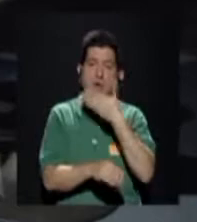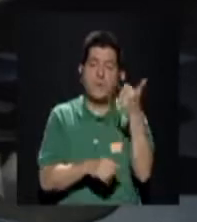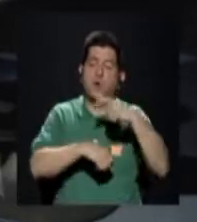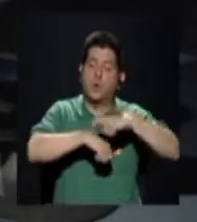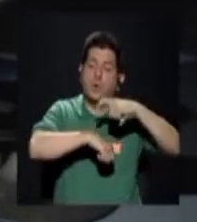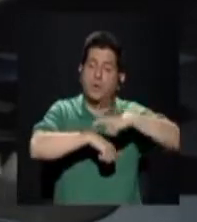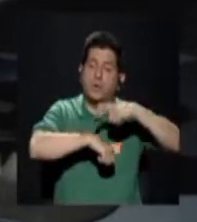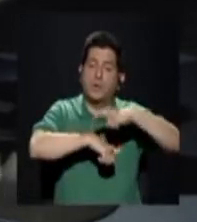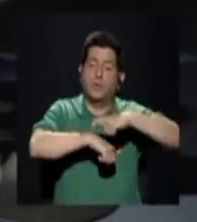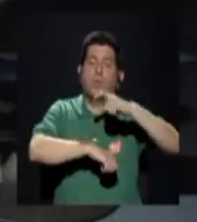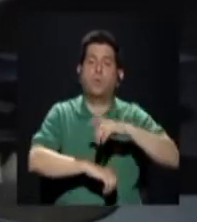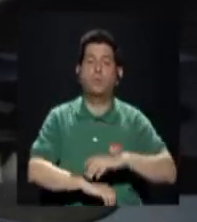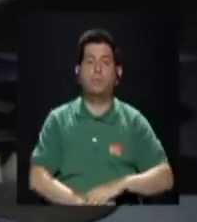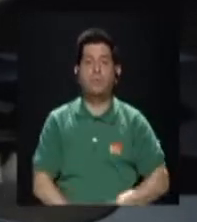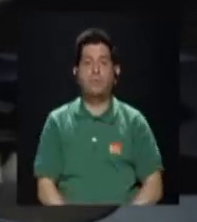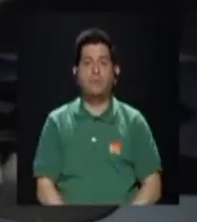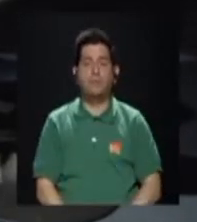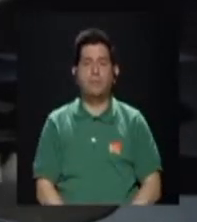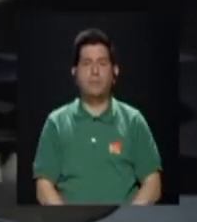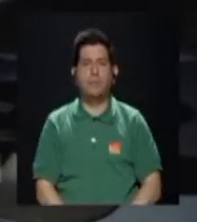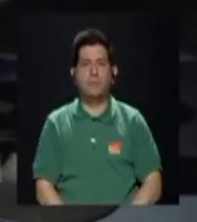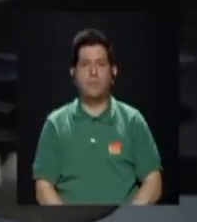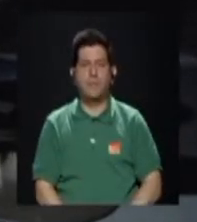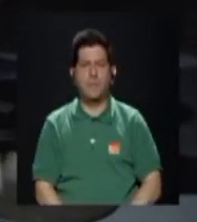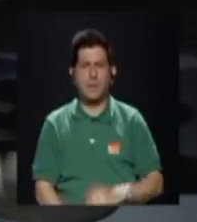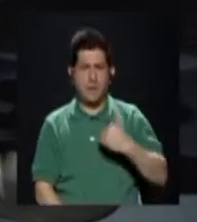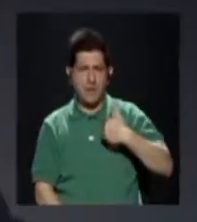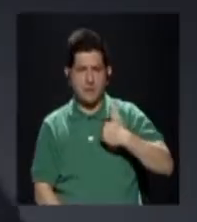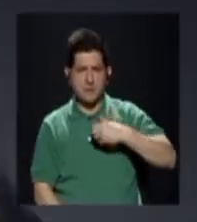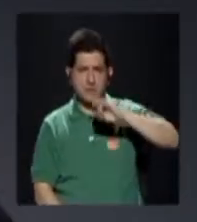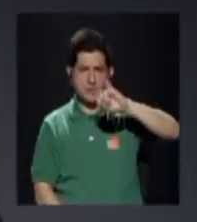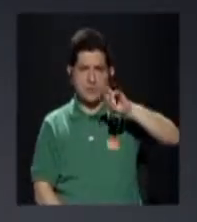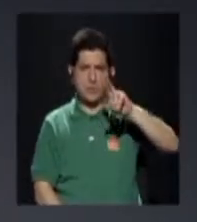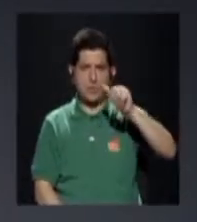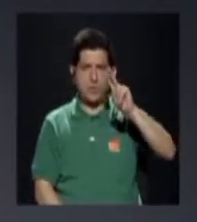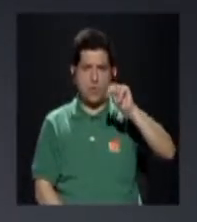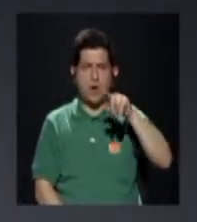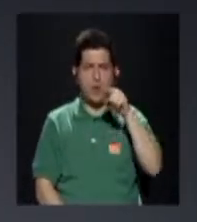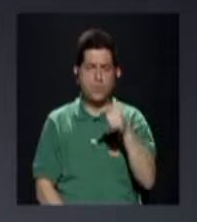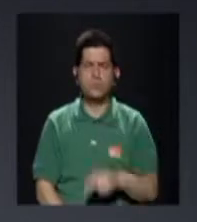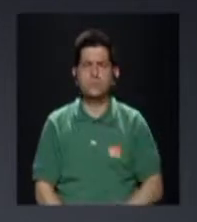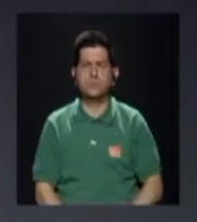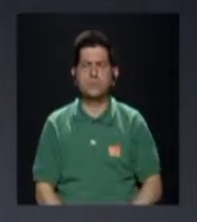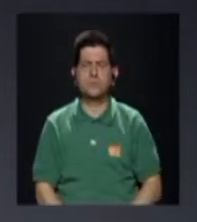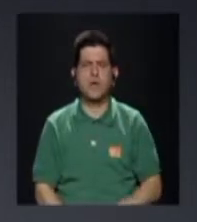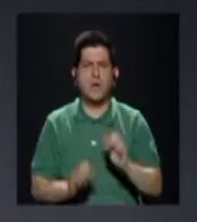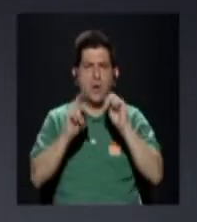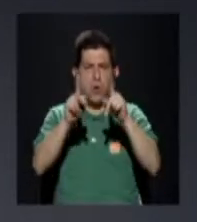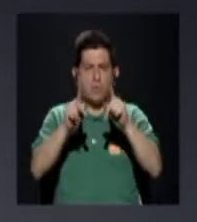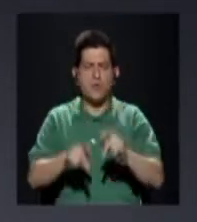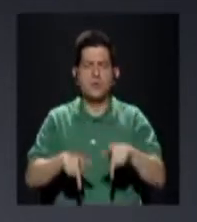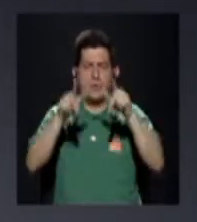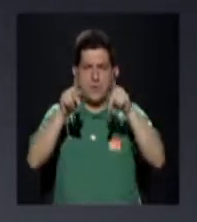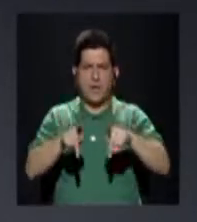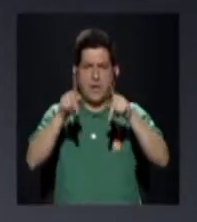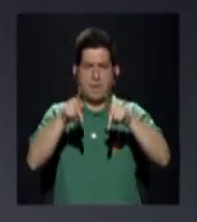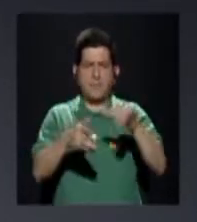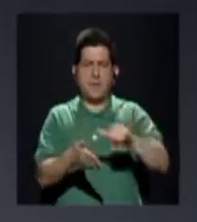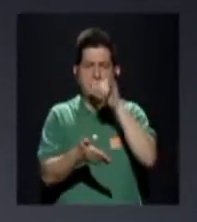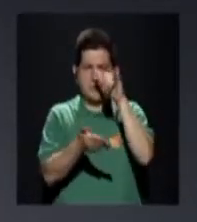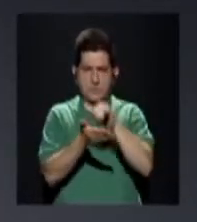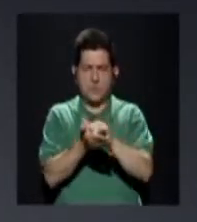tiempo. Don Juan, ¿usted alguna vez le ofreció su nombre a los votantes de San José?